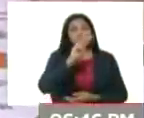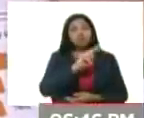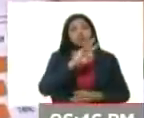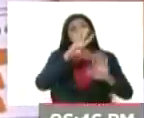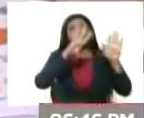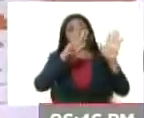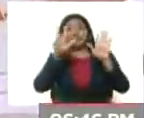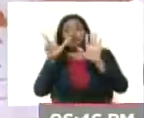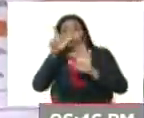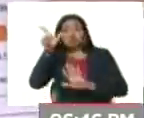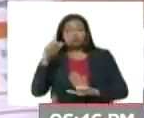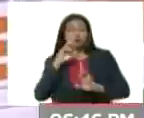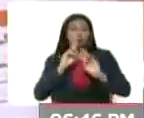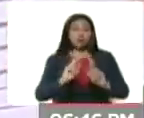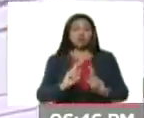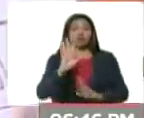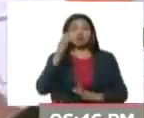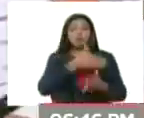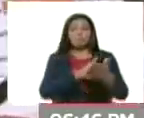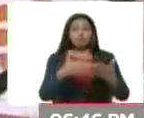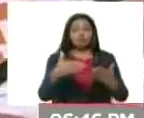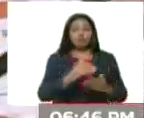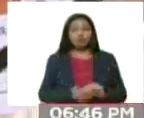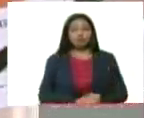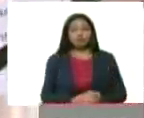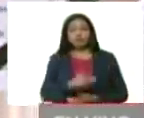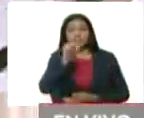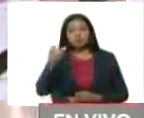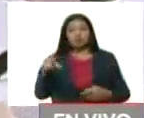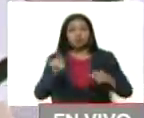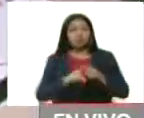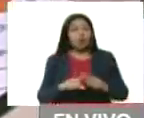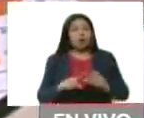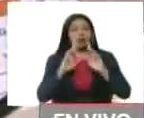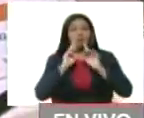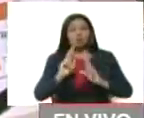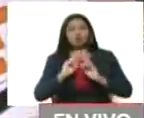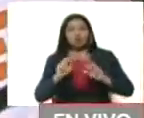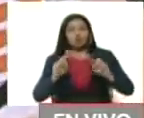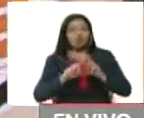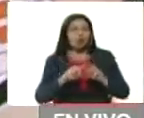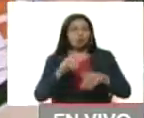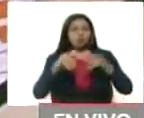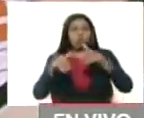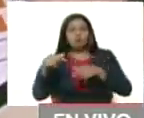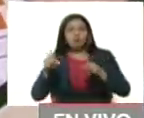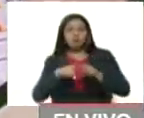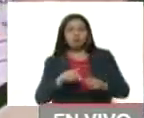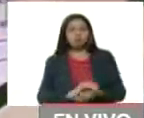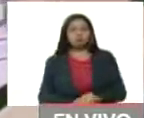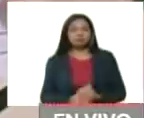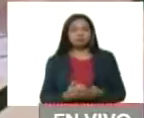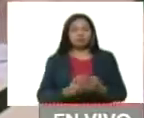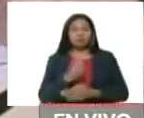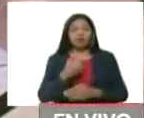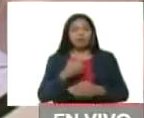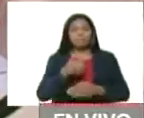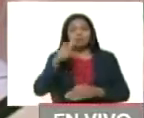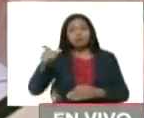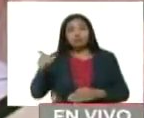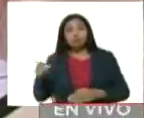4.896.298 personas. Casi 5 millones de personas han contestado la encuesta. Y la gran mayoría,